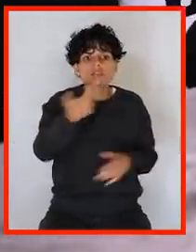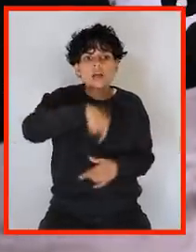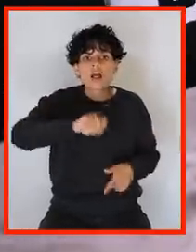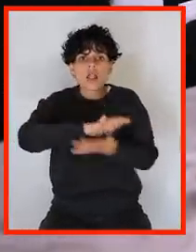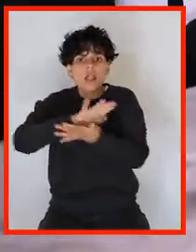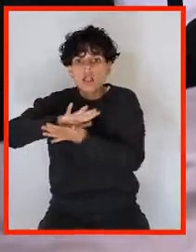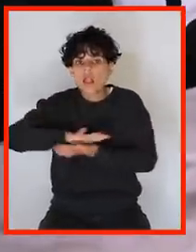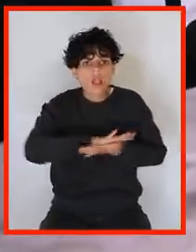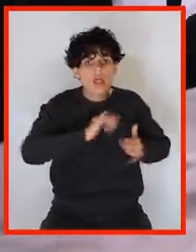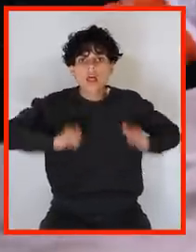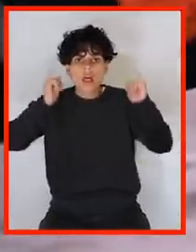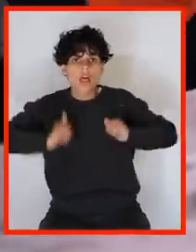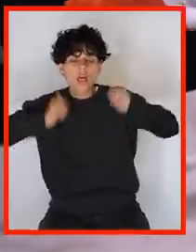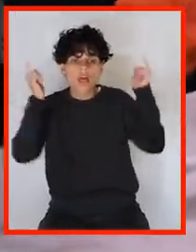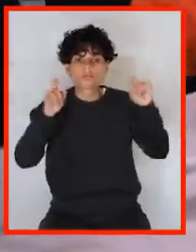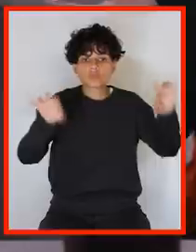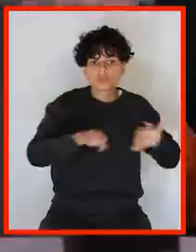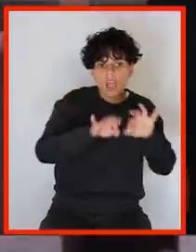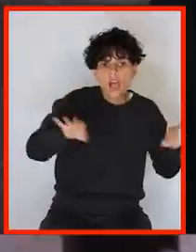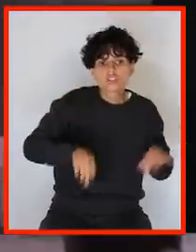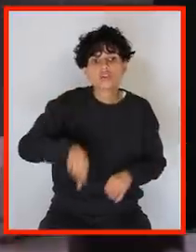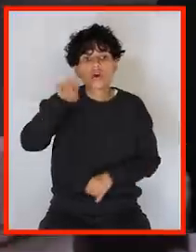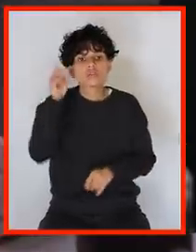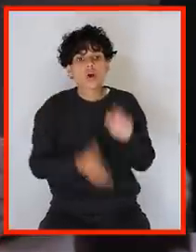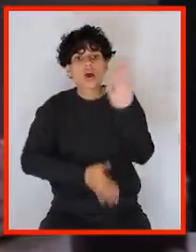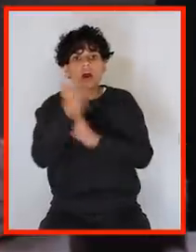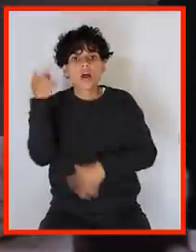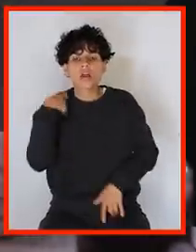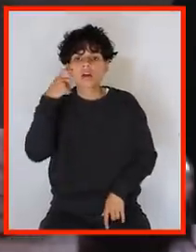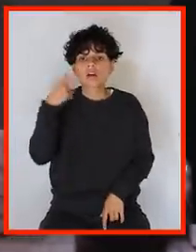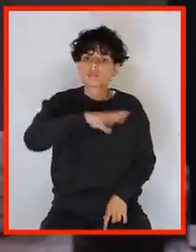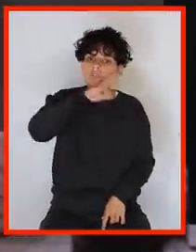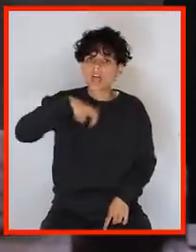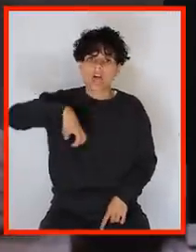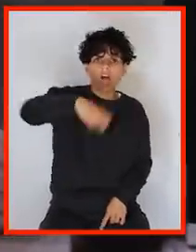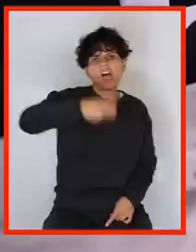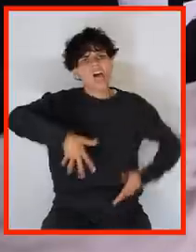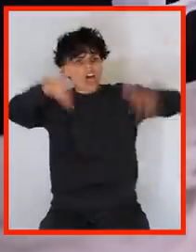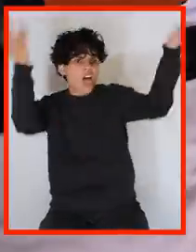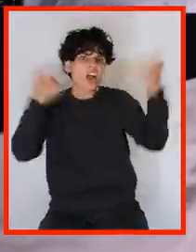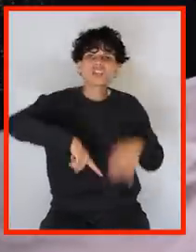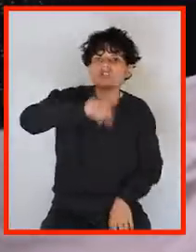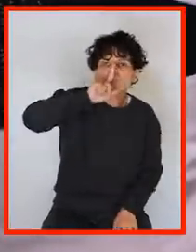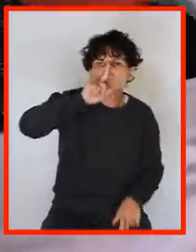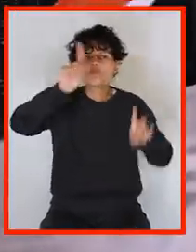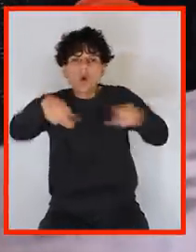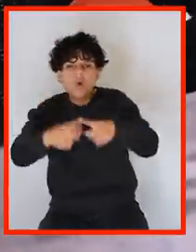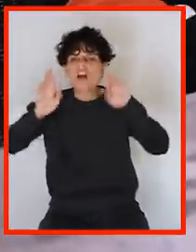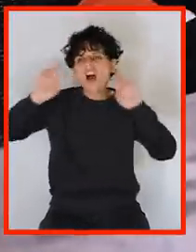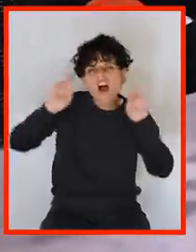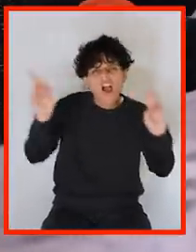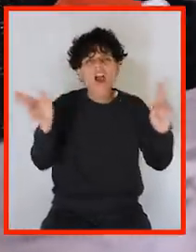quedaron... celebrando el cumpleaños, porque era el cumpleaños de ellos, y que vos saliste a echarle la foca. No, mentira. Apaguen la weá